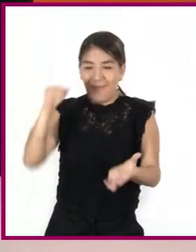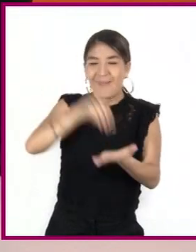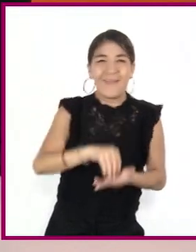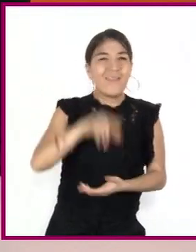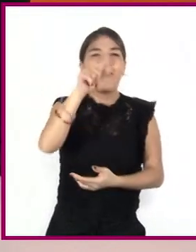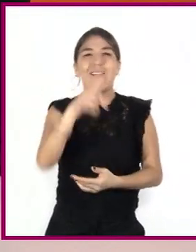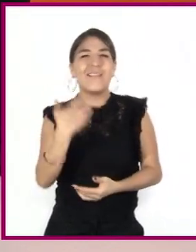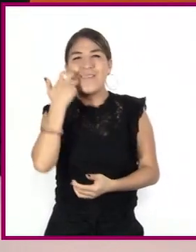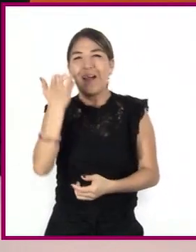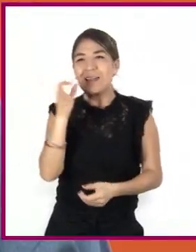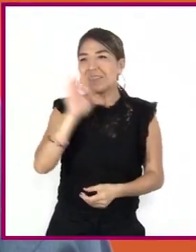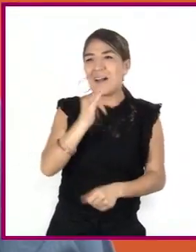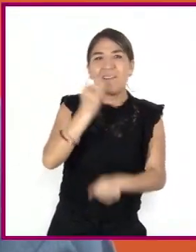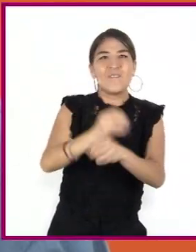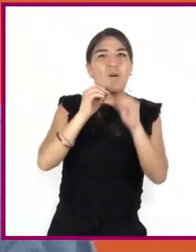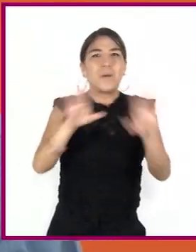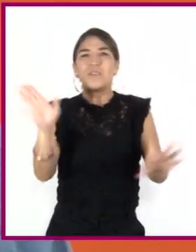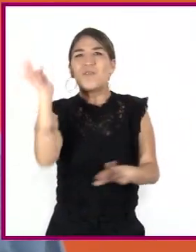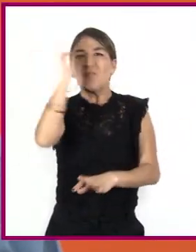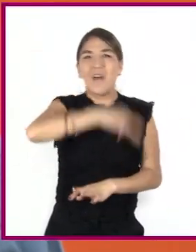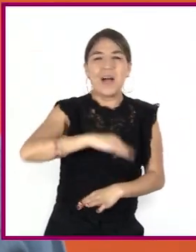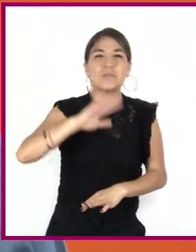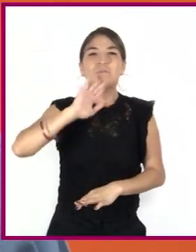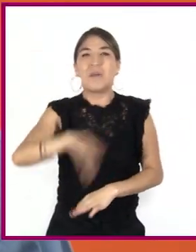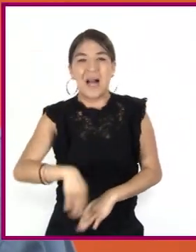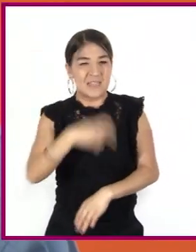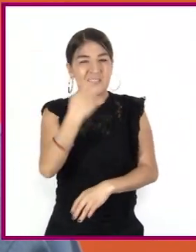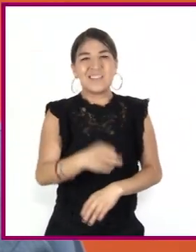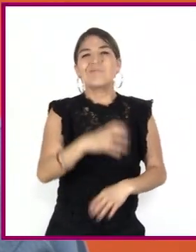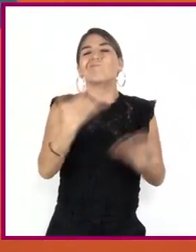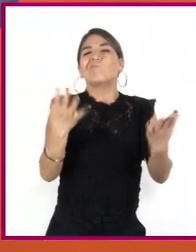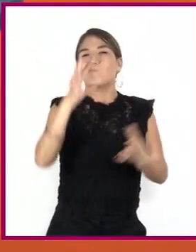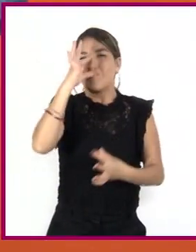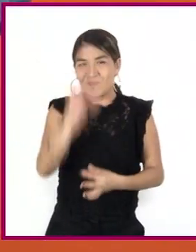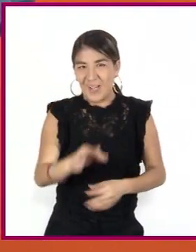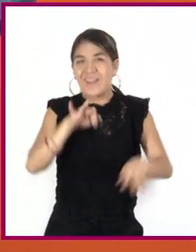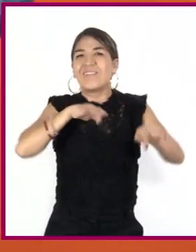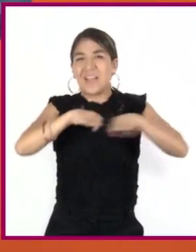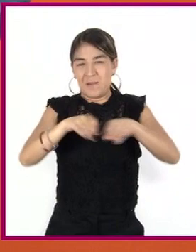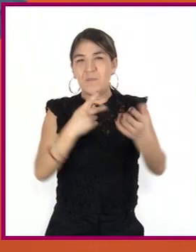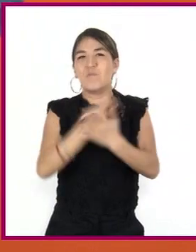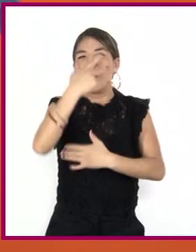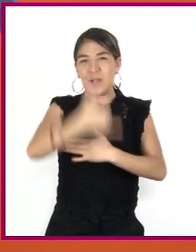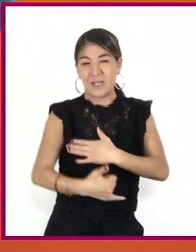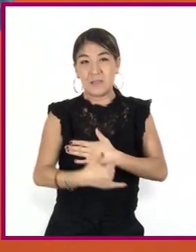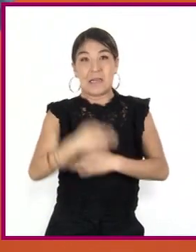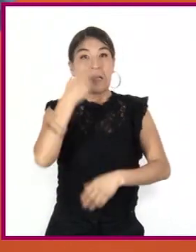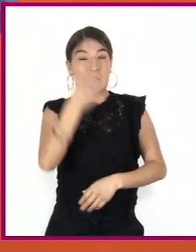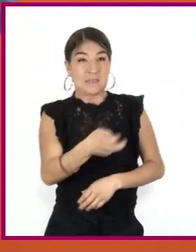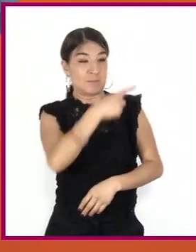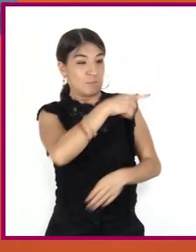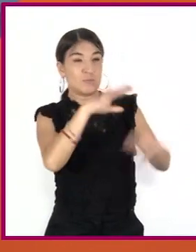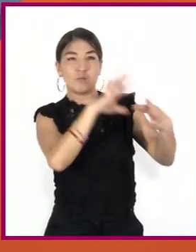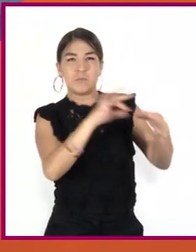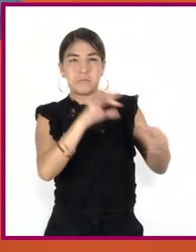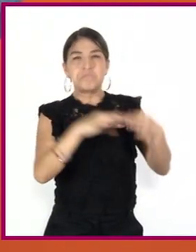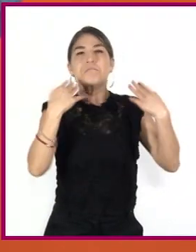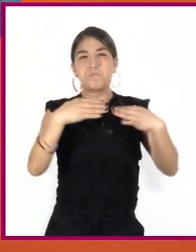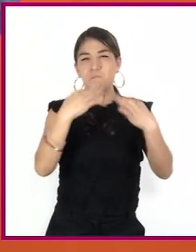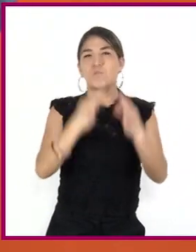información errónea o falsa, que conduzca al fracaso de nuestro proyecto. Ese punto es muy importante,